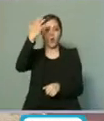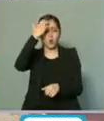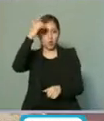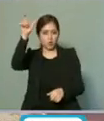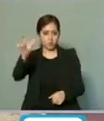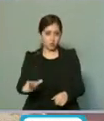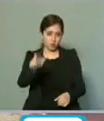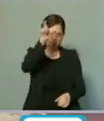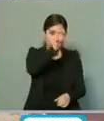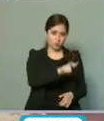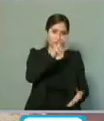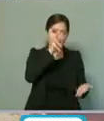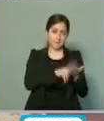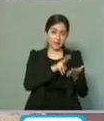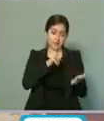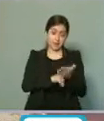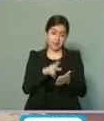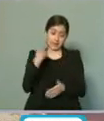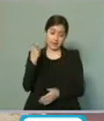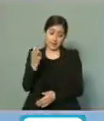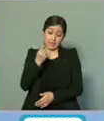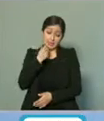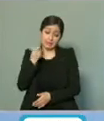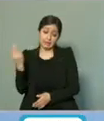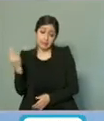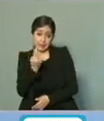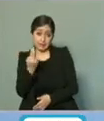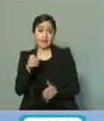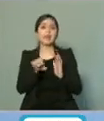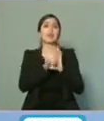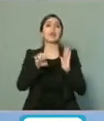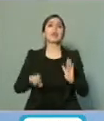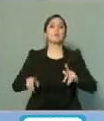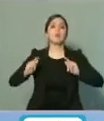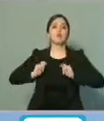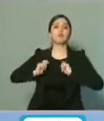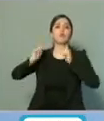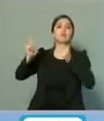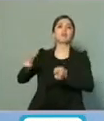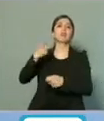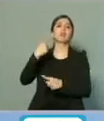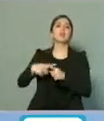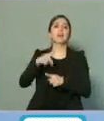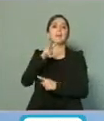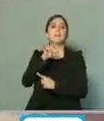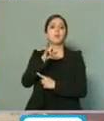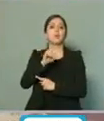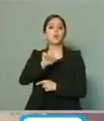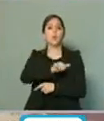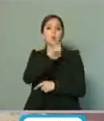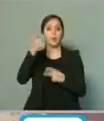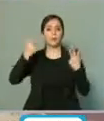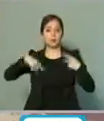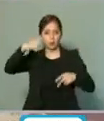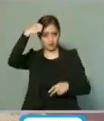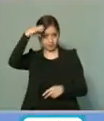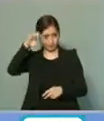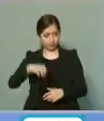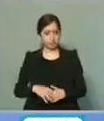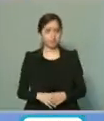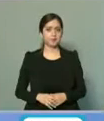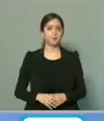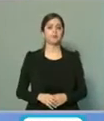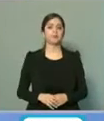lo que los niños necesitan. Claro. Y no dejarle esta tarea de la vinculación a alguien más. Claro. Una pregunta